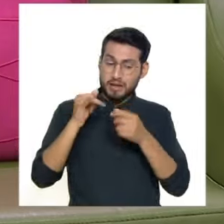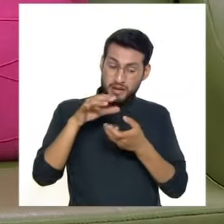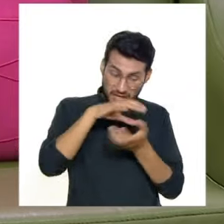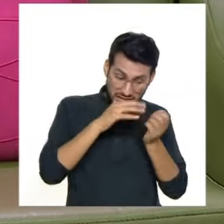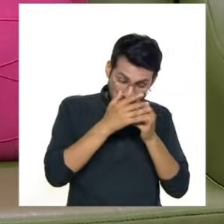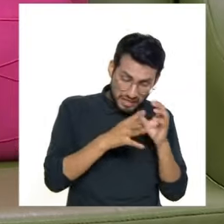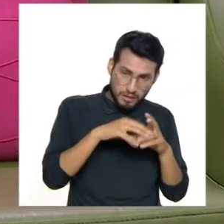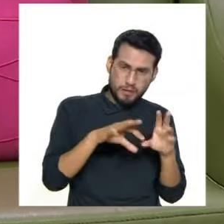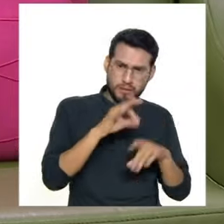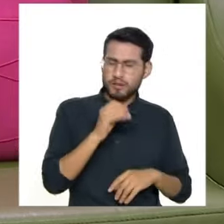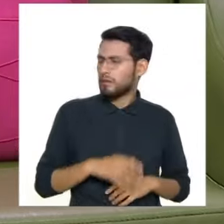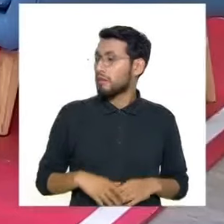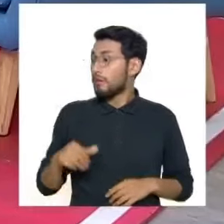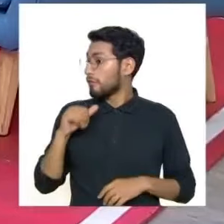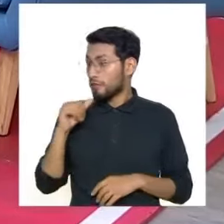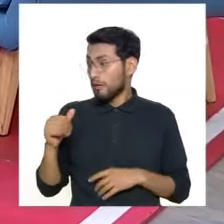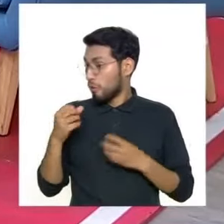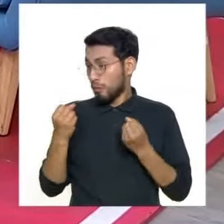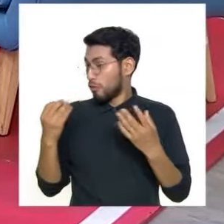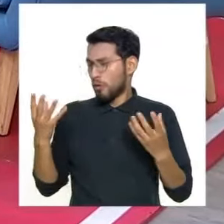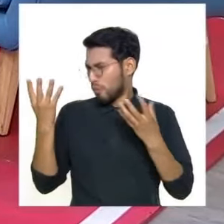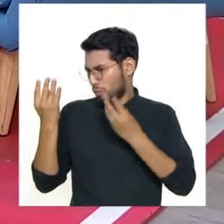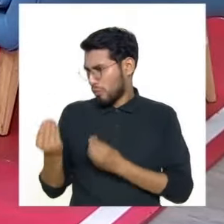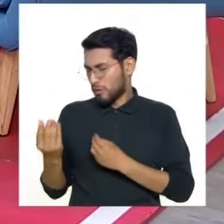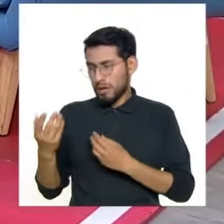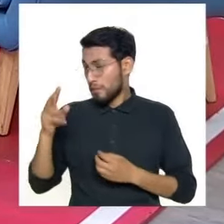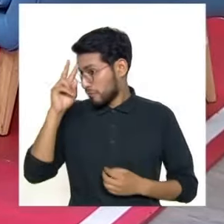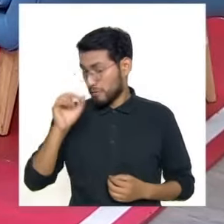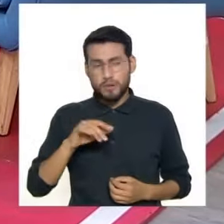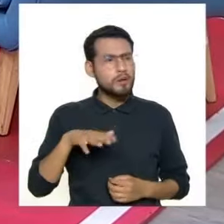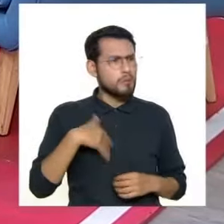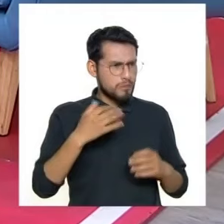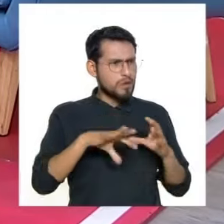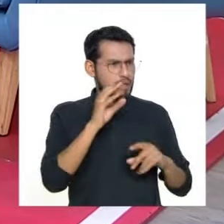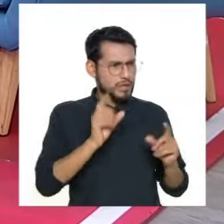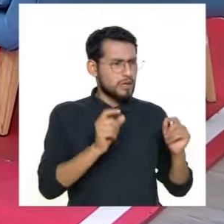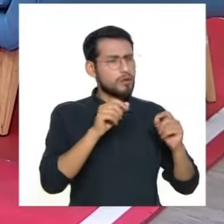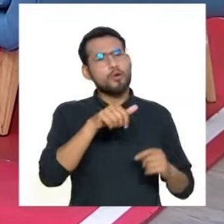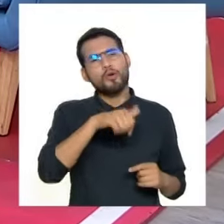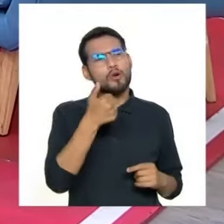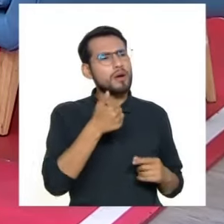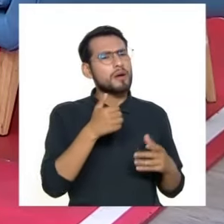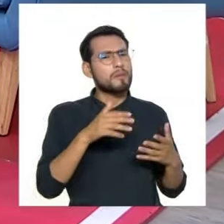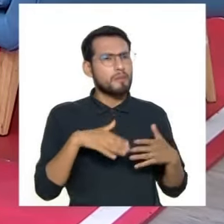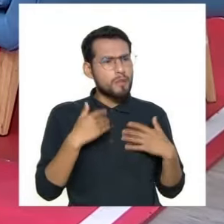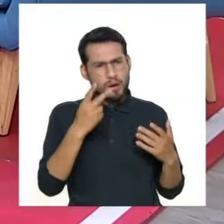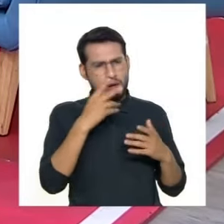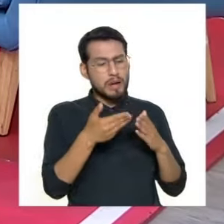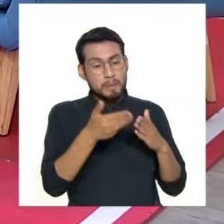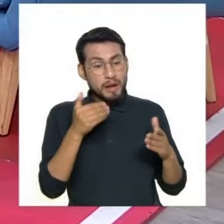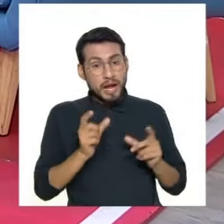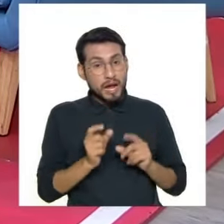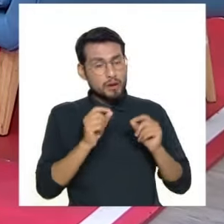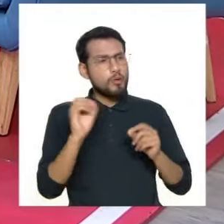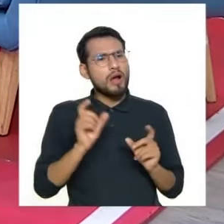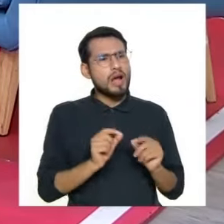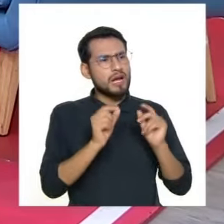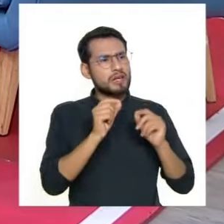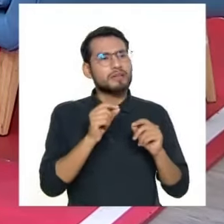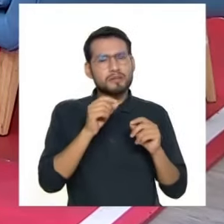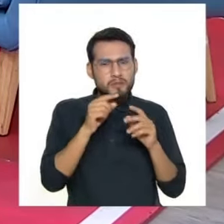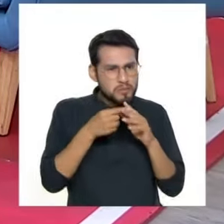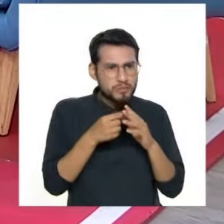tendrías Pero eso todavía no es má todavía no es masivo eso está nivel podía diagnosticar cáncer no lo otro es para encontrar lesiones precancerosas cáncer en